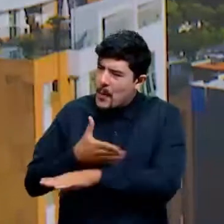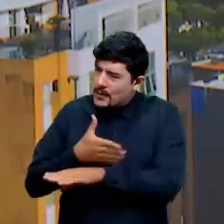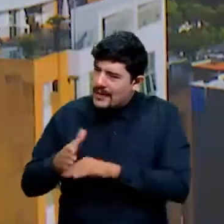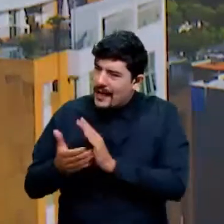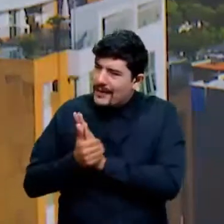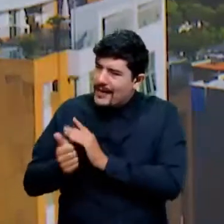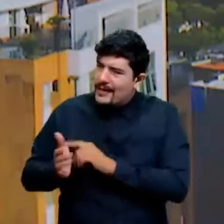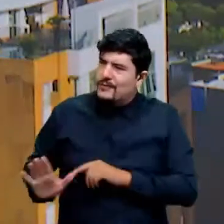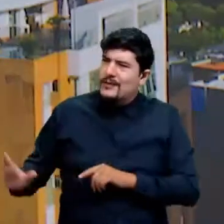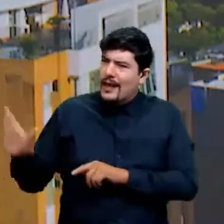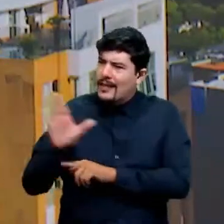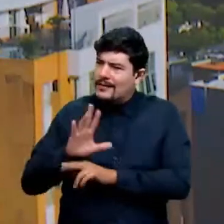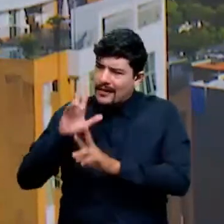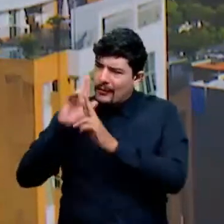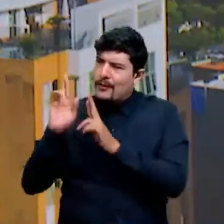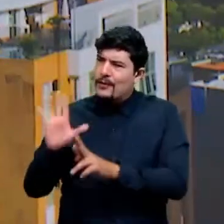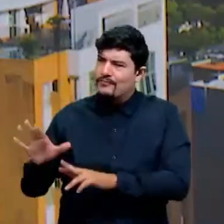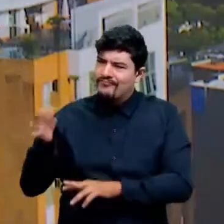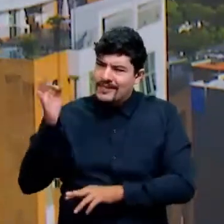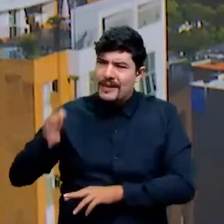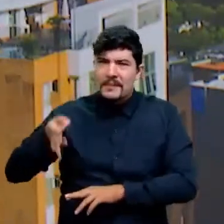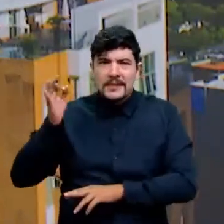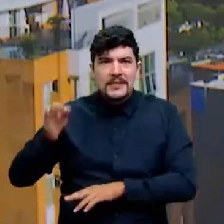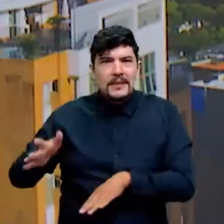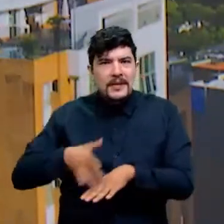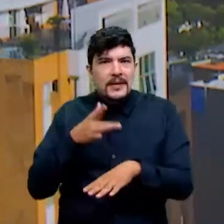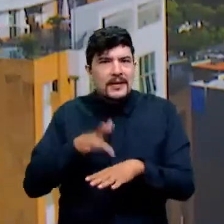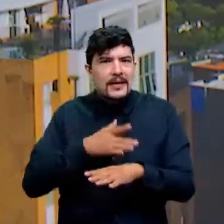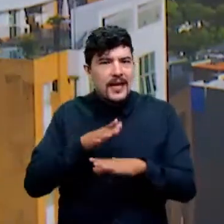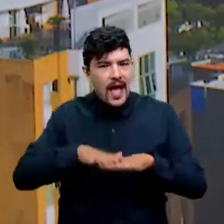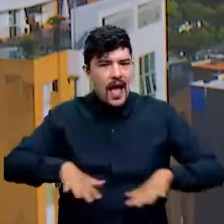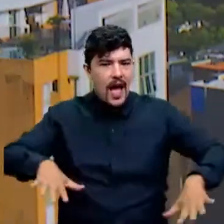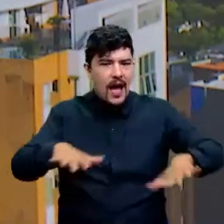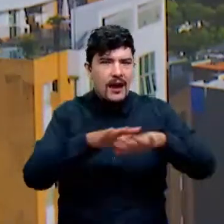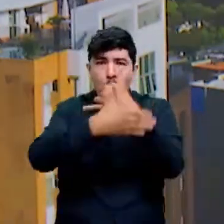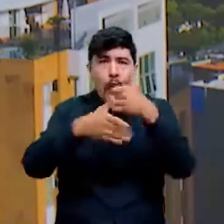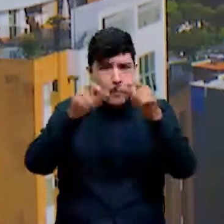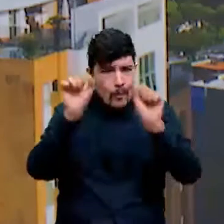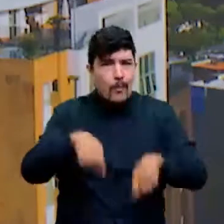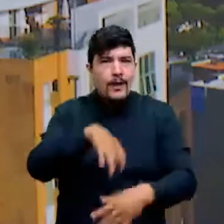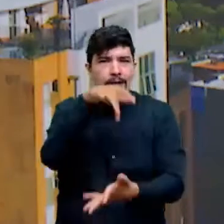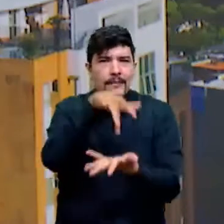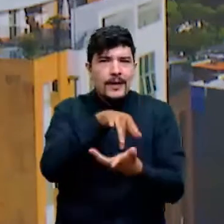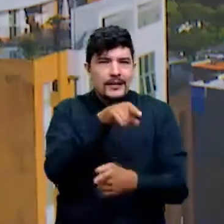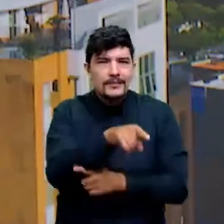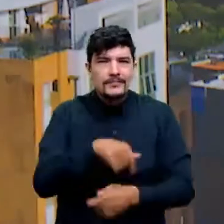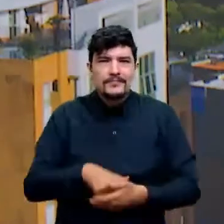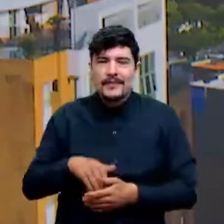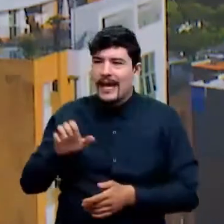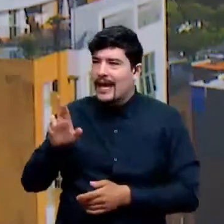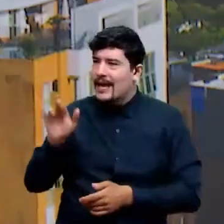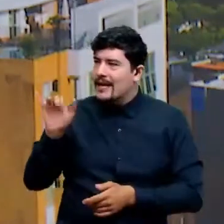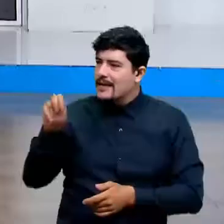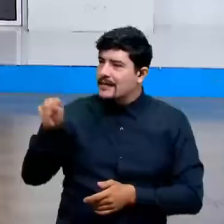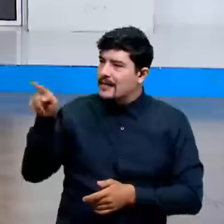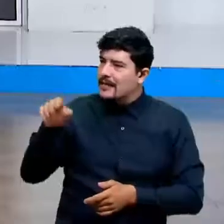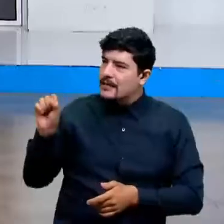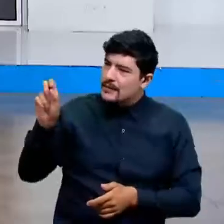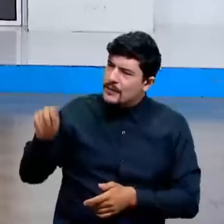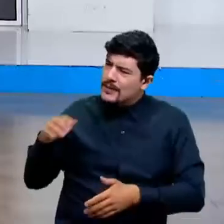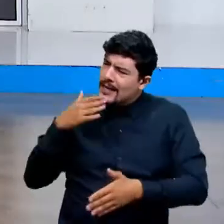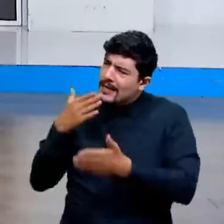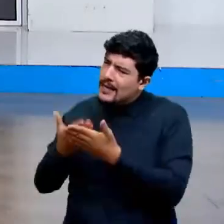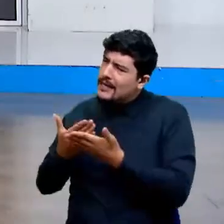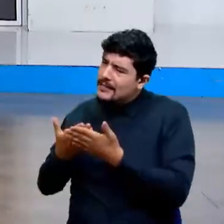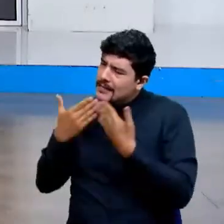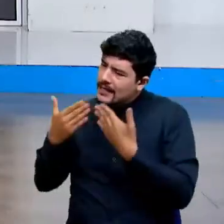talento que los caracteriza, pues lleguen también a esa zona rural. Erickson, pues muchísimas gracias por toda esta